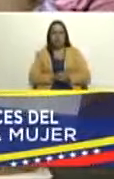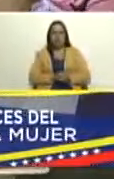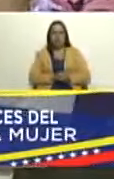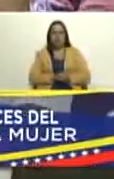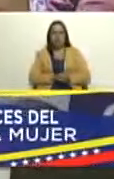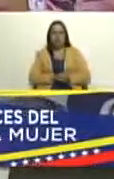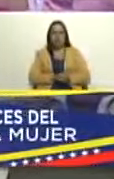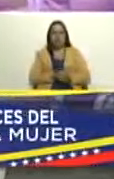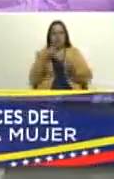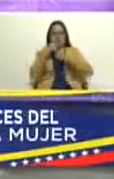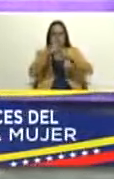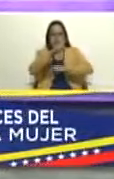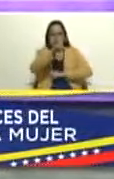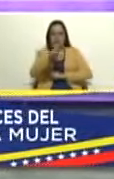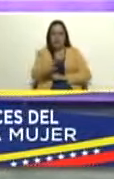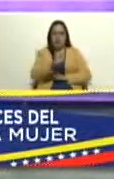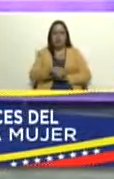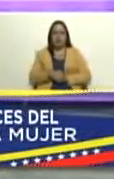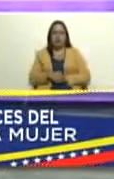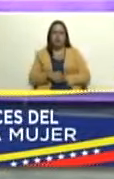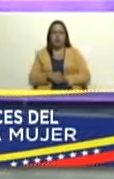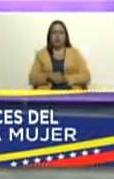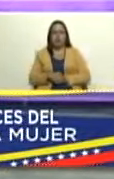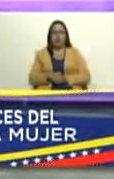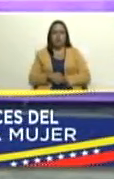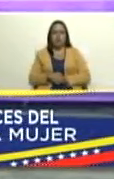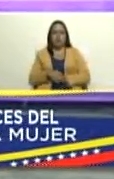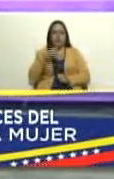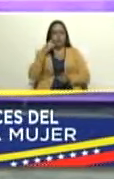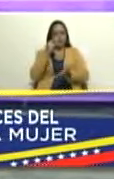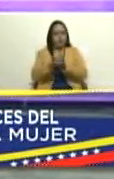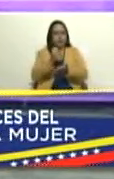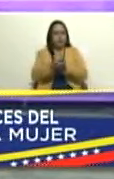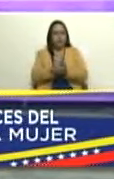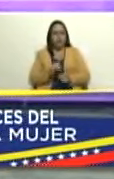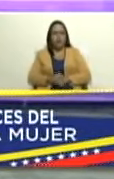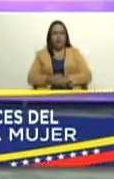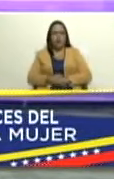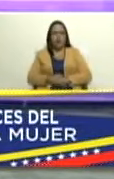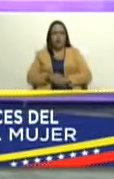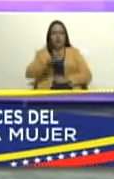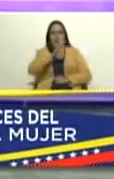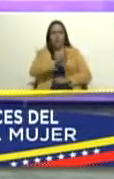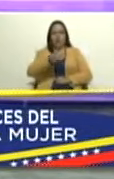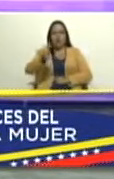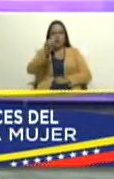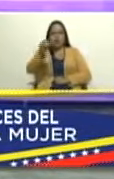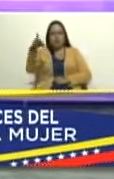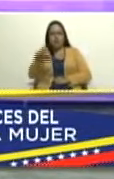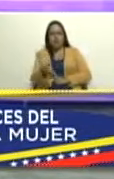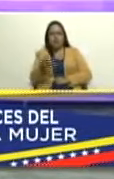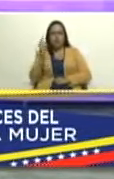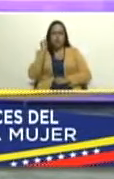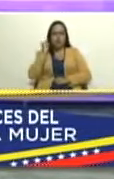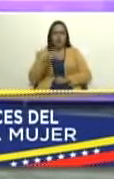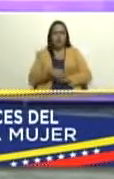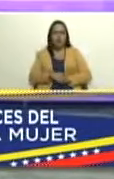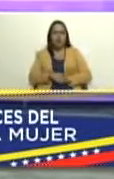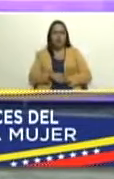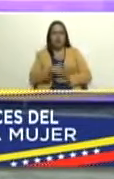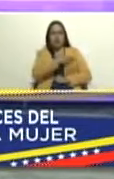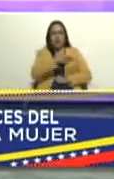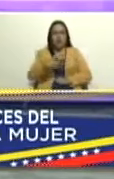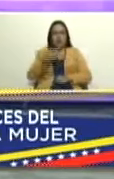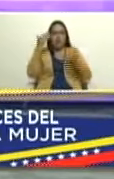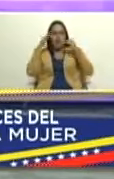Responden la encuesta. Silita, fíjense, el 41% de las mujeres quieren